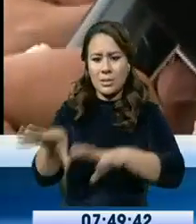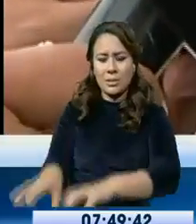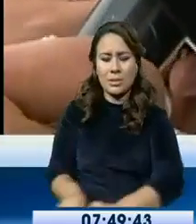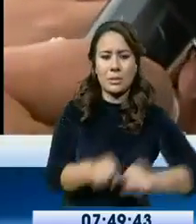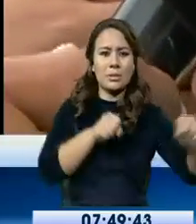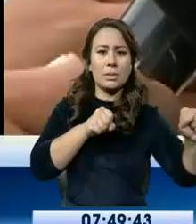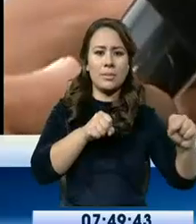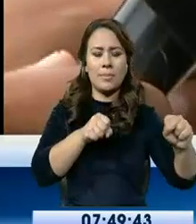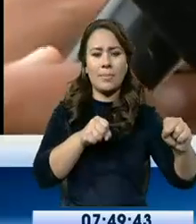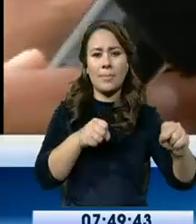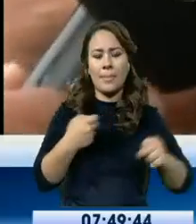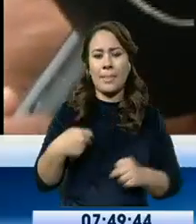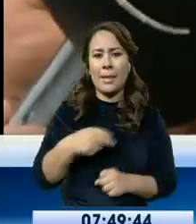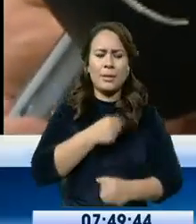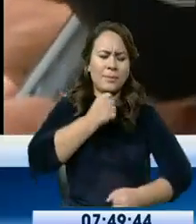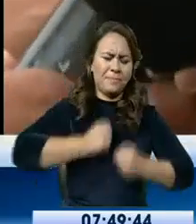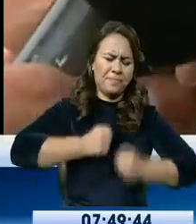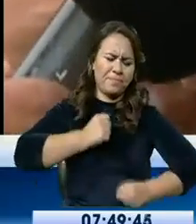la orilla. Y ahí